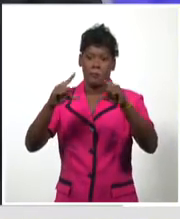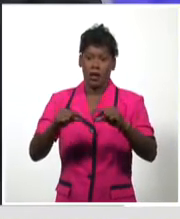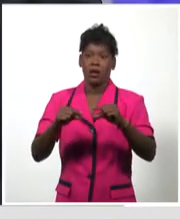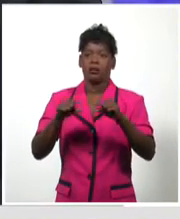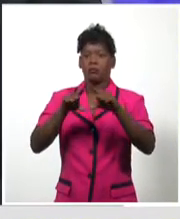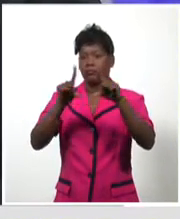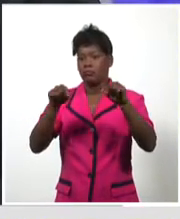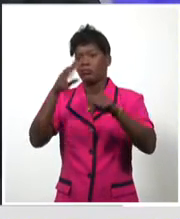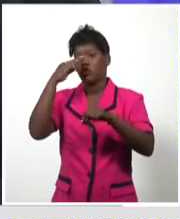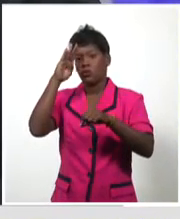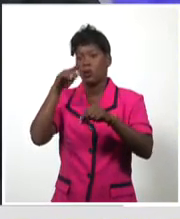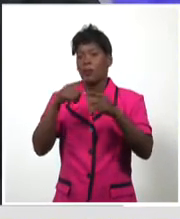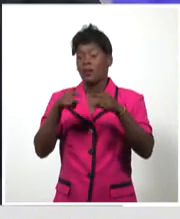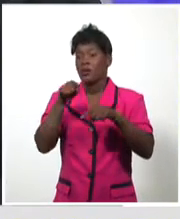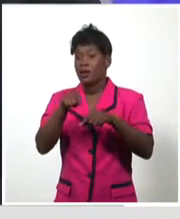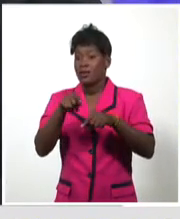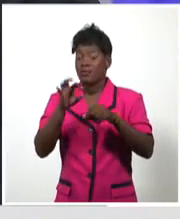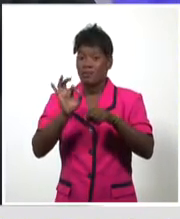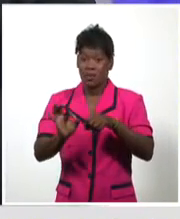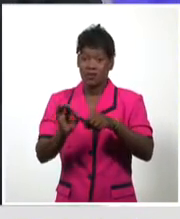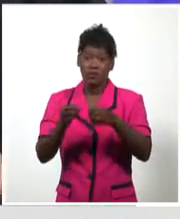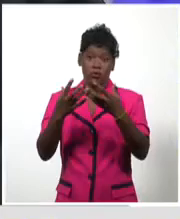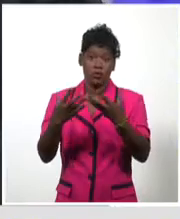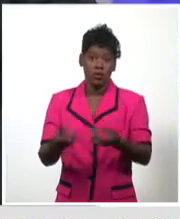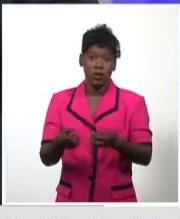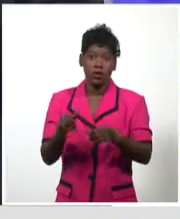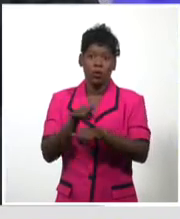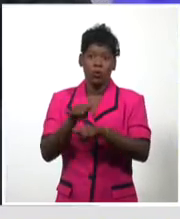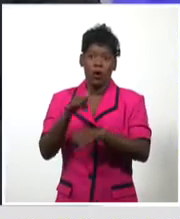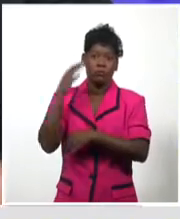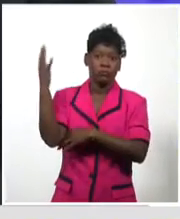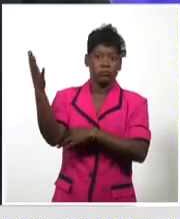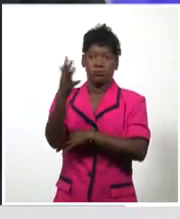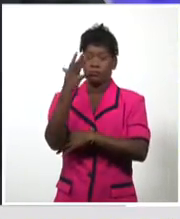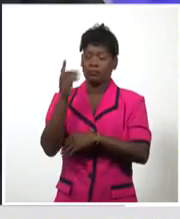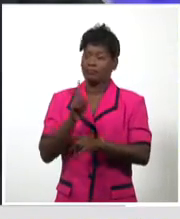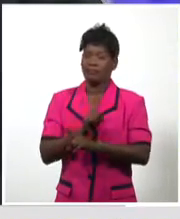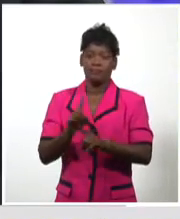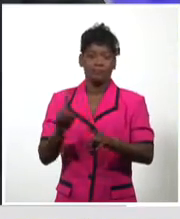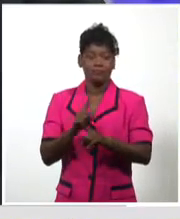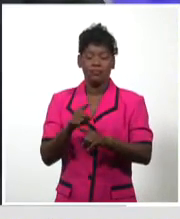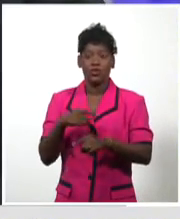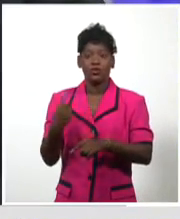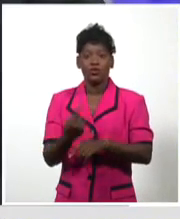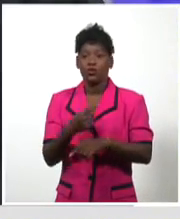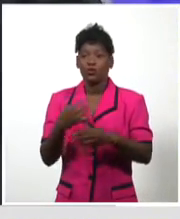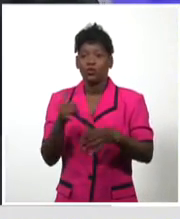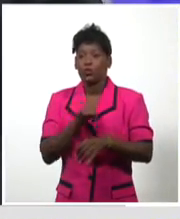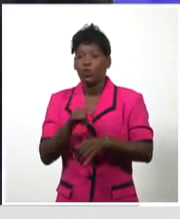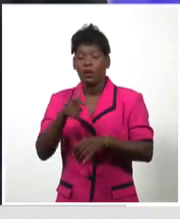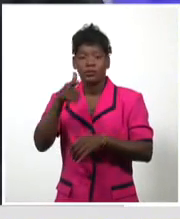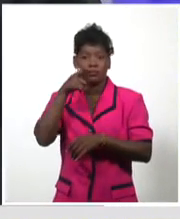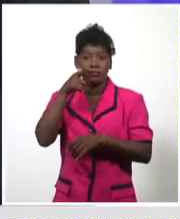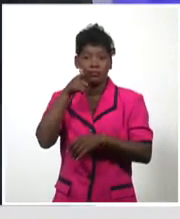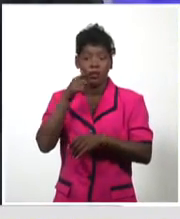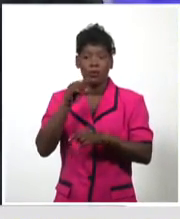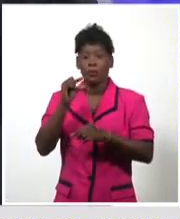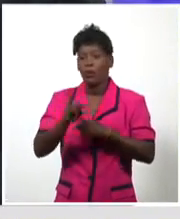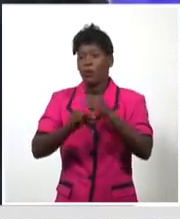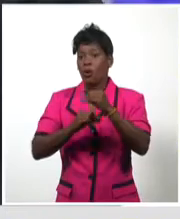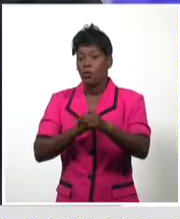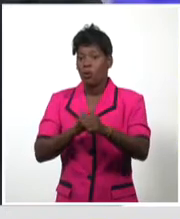sequía es un evento que no es como un ciclón tropical que se forma, se desarrolla y en unos pocos días pues hace grandes desastres,